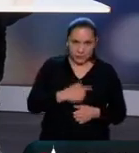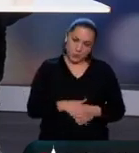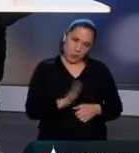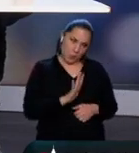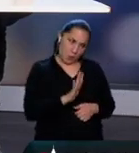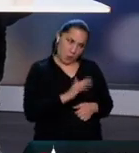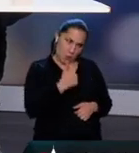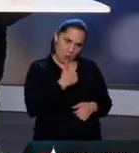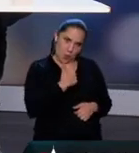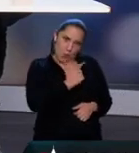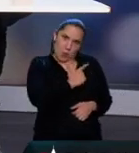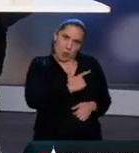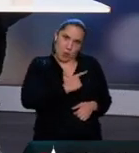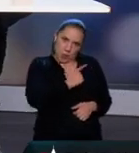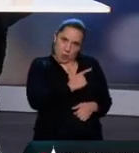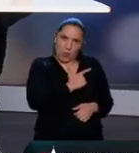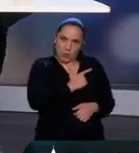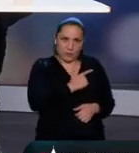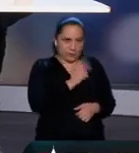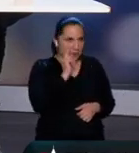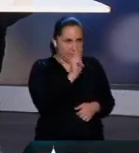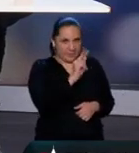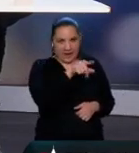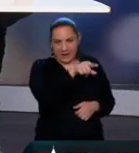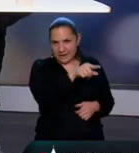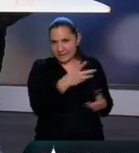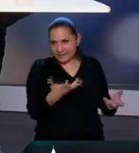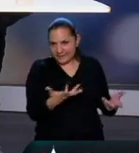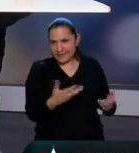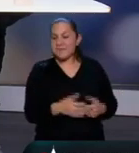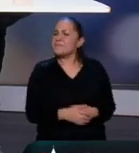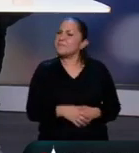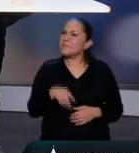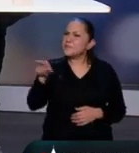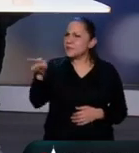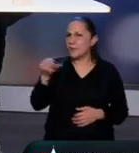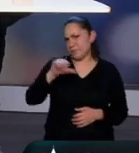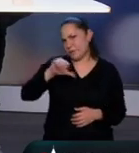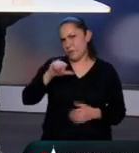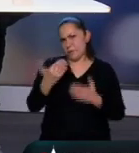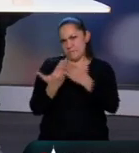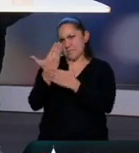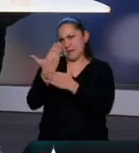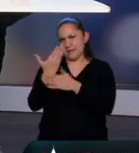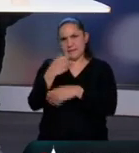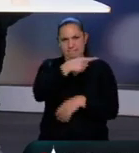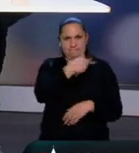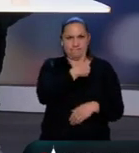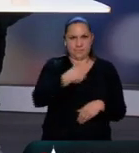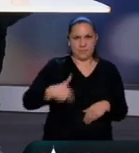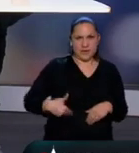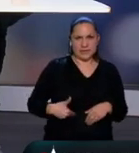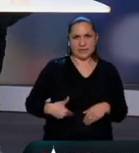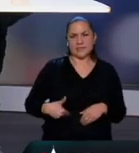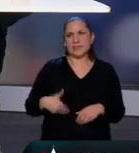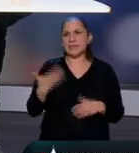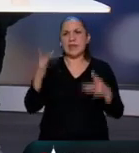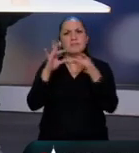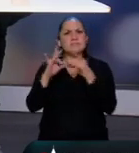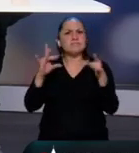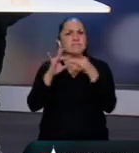nuestro. Pues mencionado ahí, a propósito de muchas cosas, el presidente habla de un